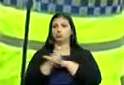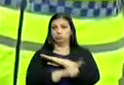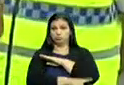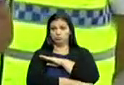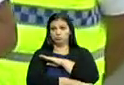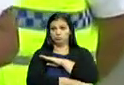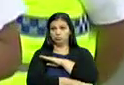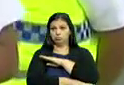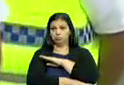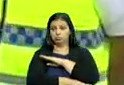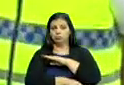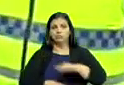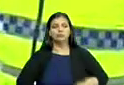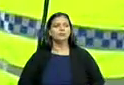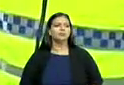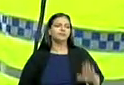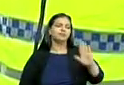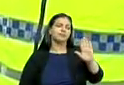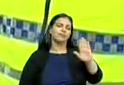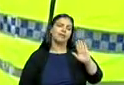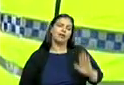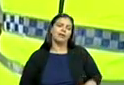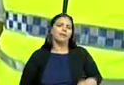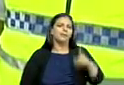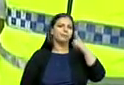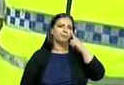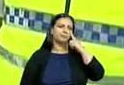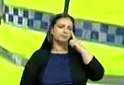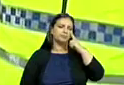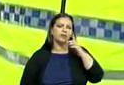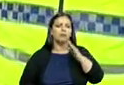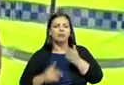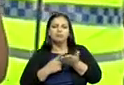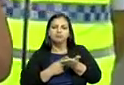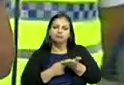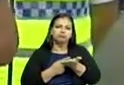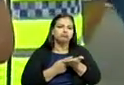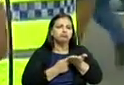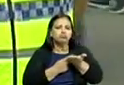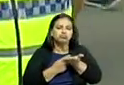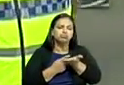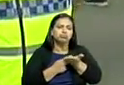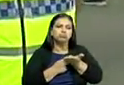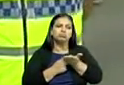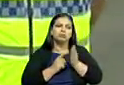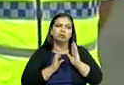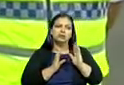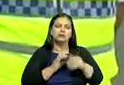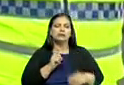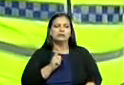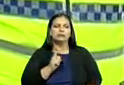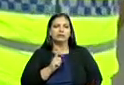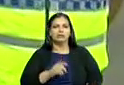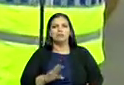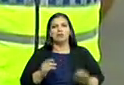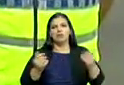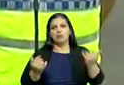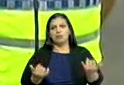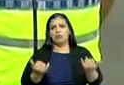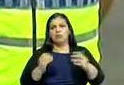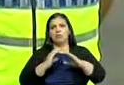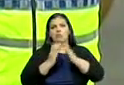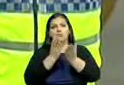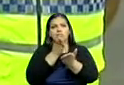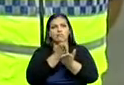mirlo yo eso veremos qué acción se toma porque aquí en lo que tiene que ver con los del servicio interprovincial pues la